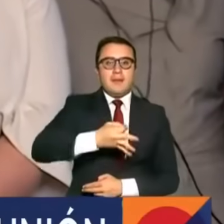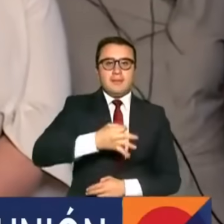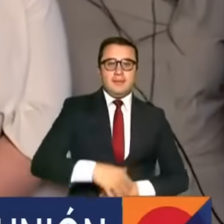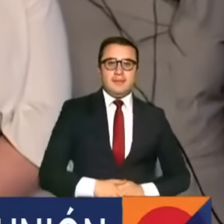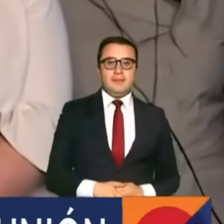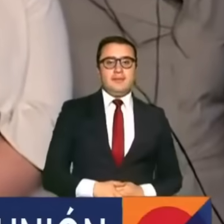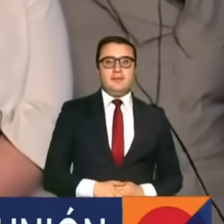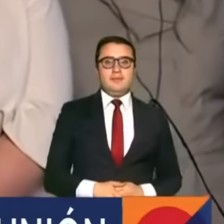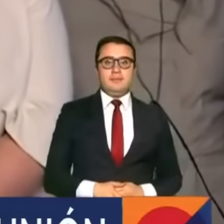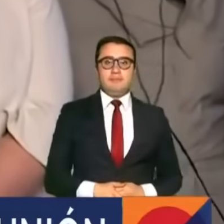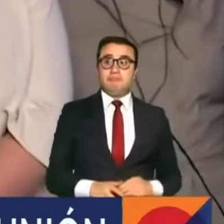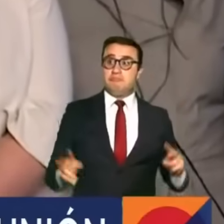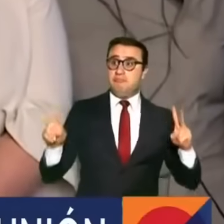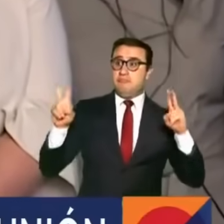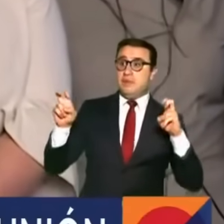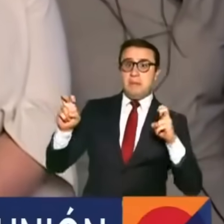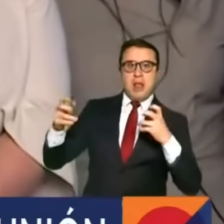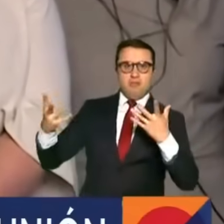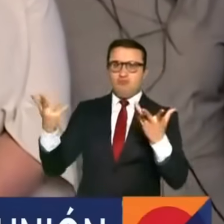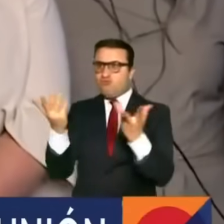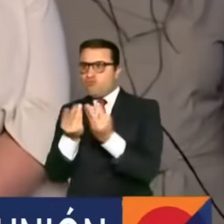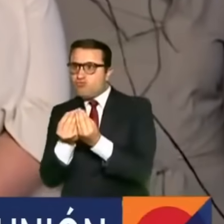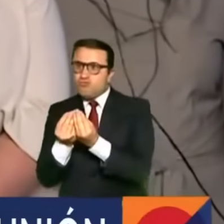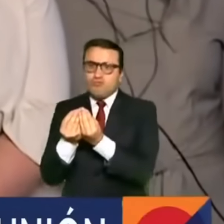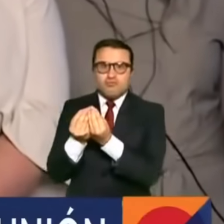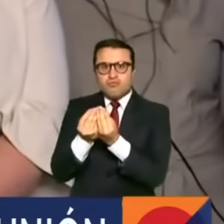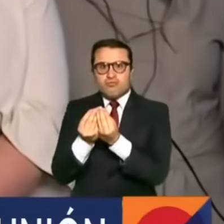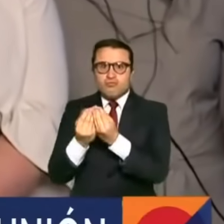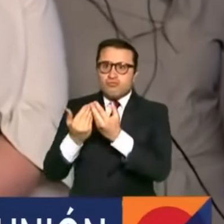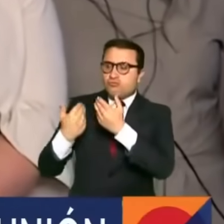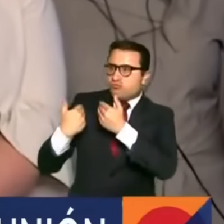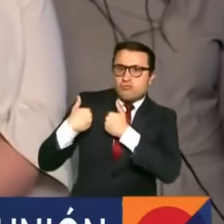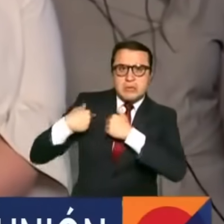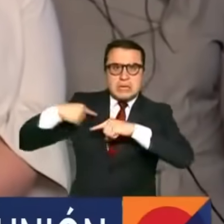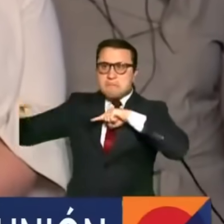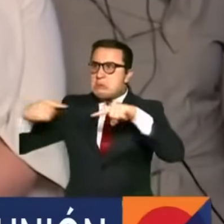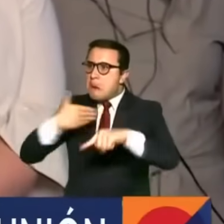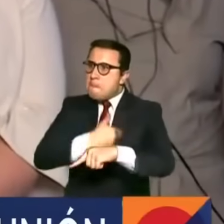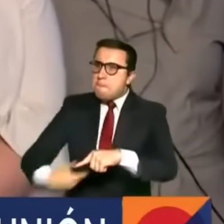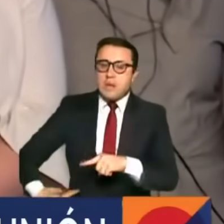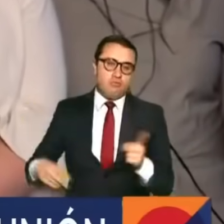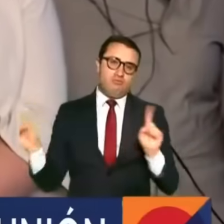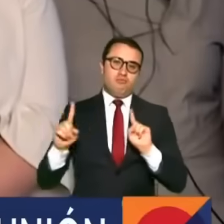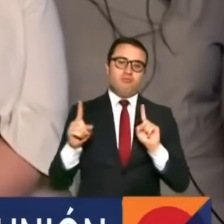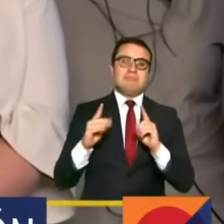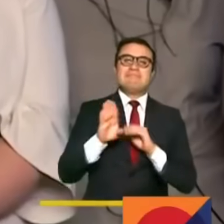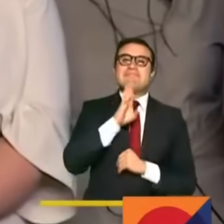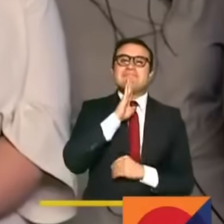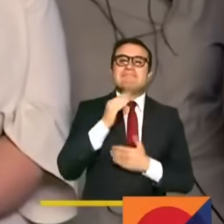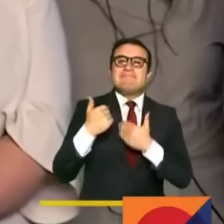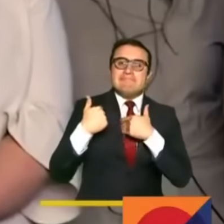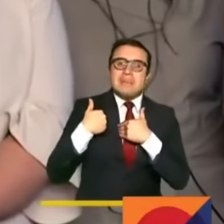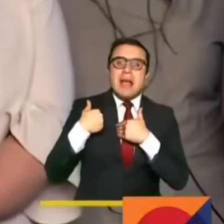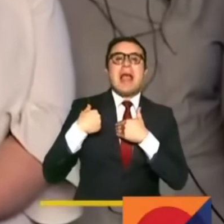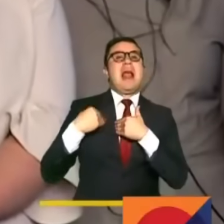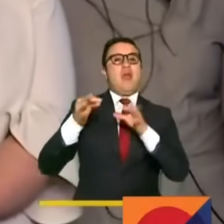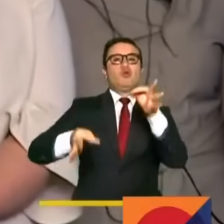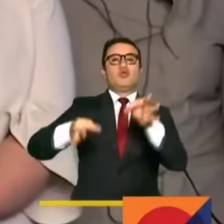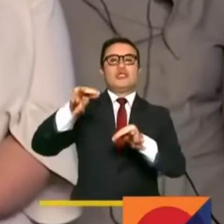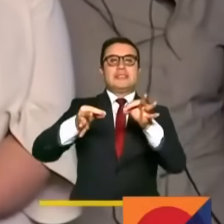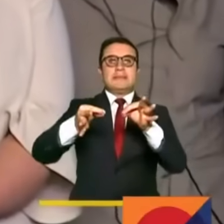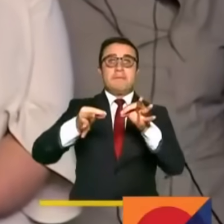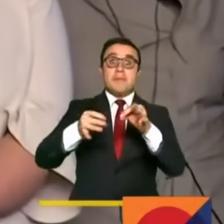No tiene que ver tanto con el Ejecutivo, tiene que ver con la justicia. Se creó la Justicia Especial para la Paz en